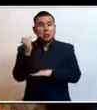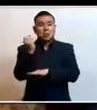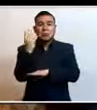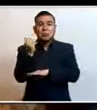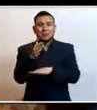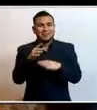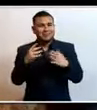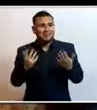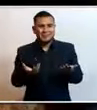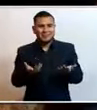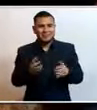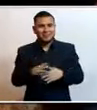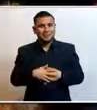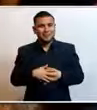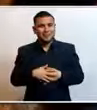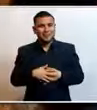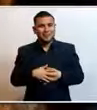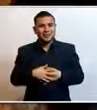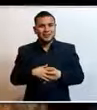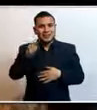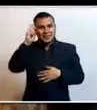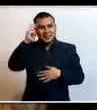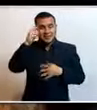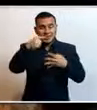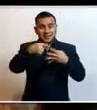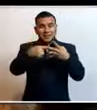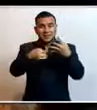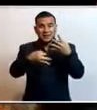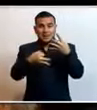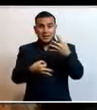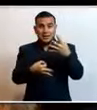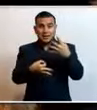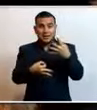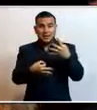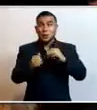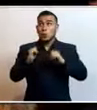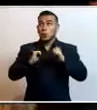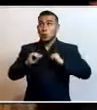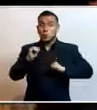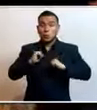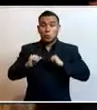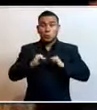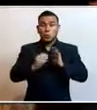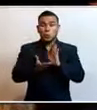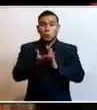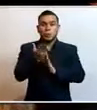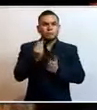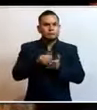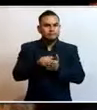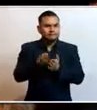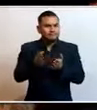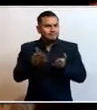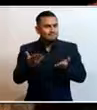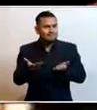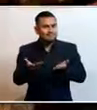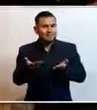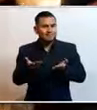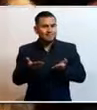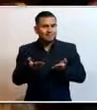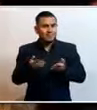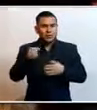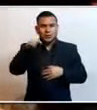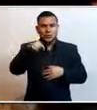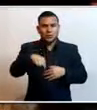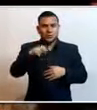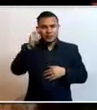emergencia. Y decretaron una ley de emergencia, que era una ley de reapertura económica de golpe. Y ahora nos